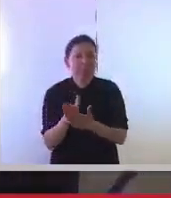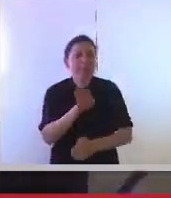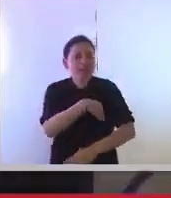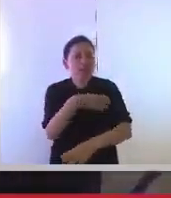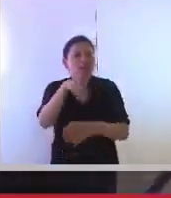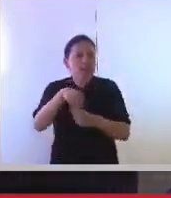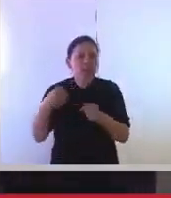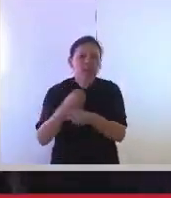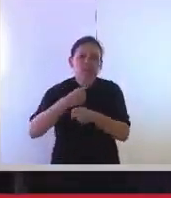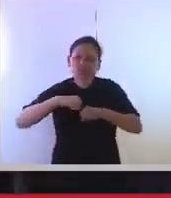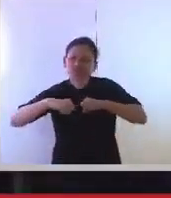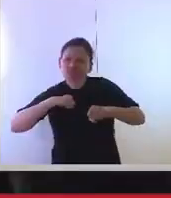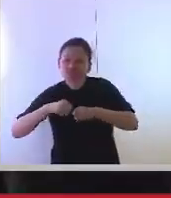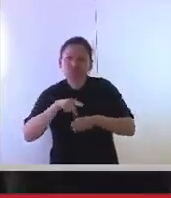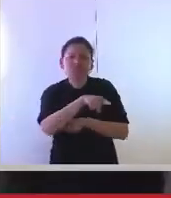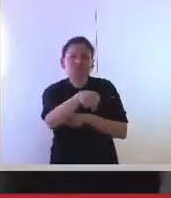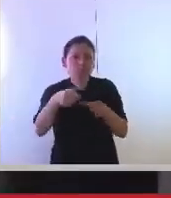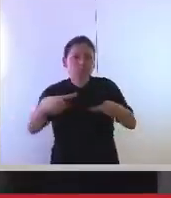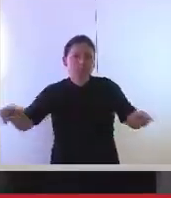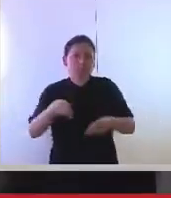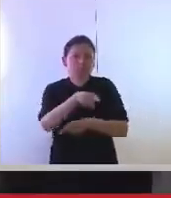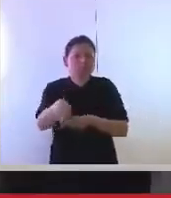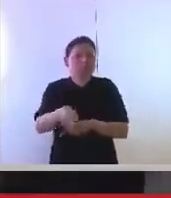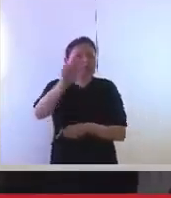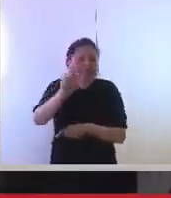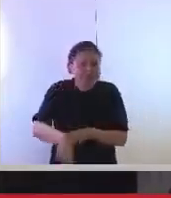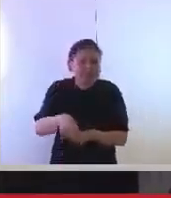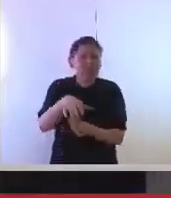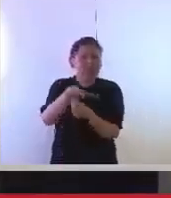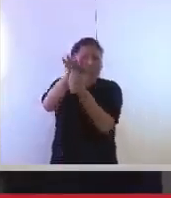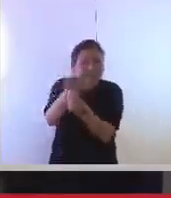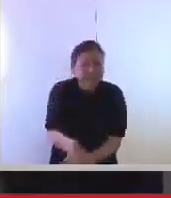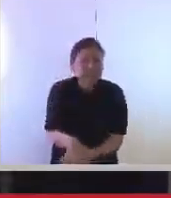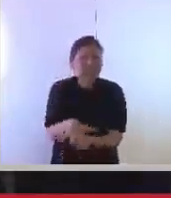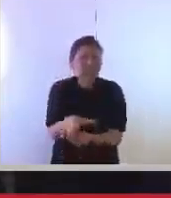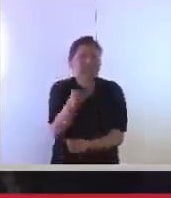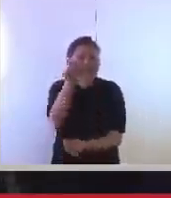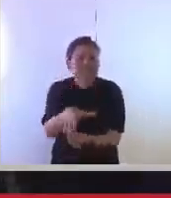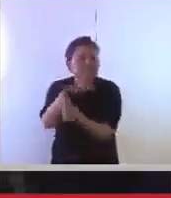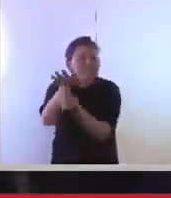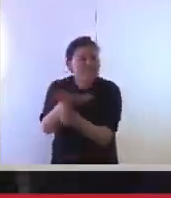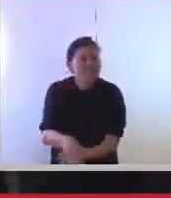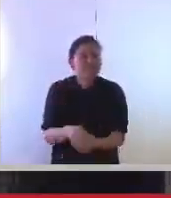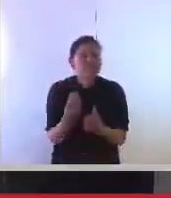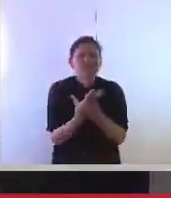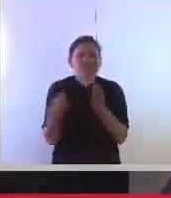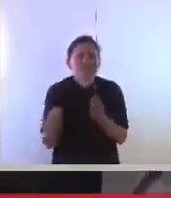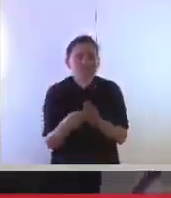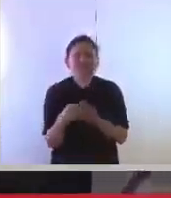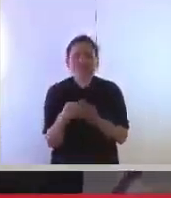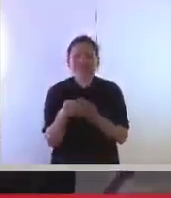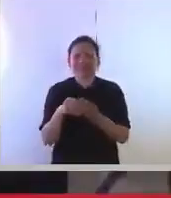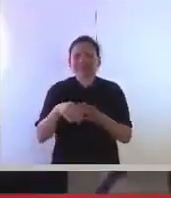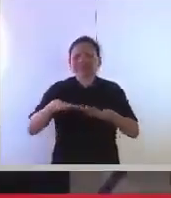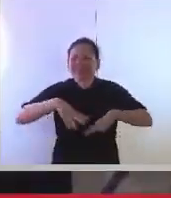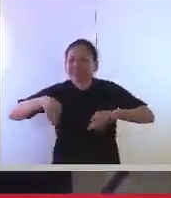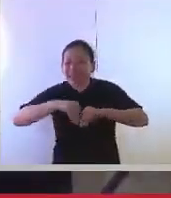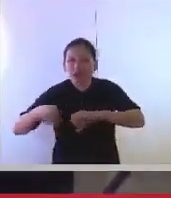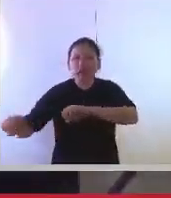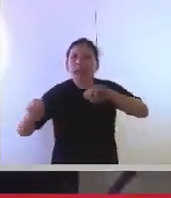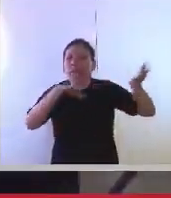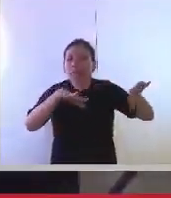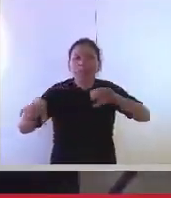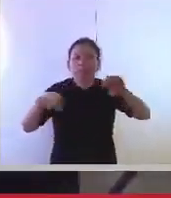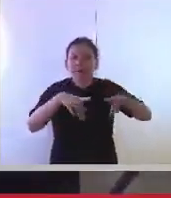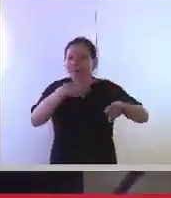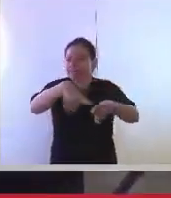para poder trabajar con el pueblo más necesitado, golpeado, olvidado, de aquellos despojados de Colombia, en aquellos rincones que